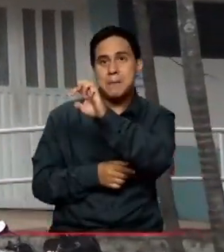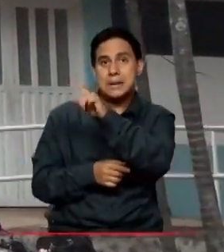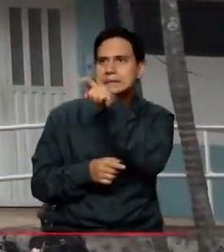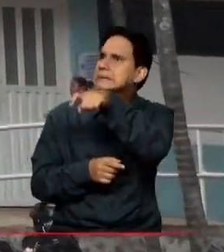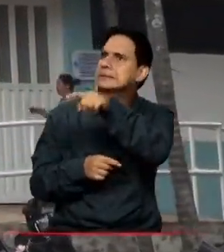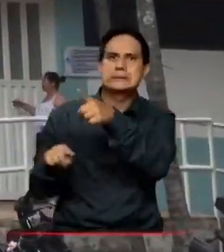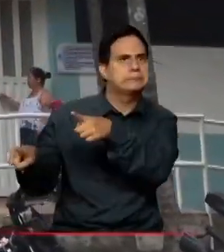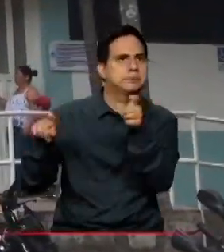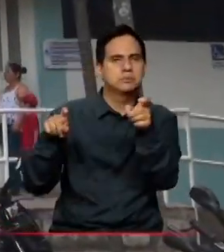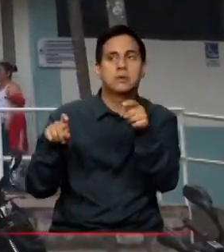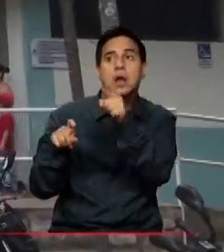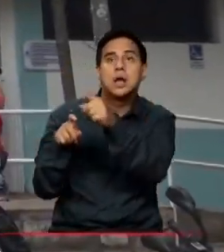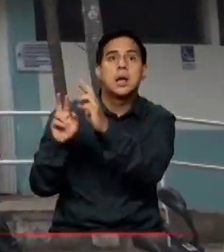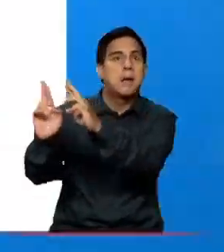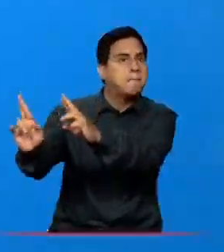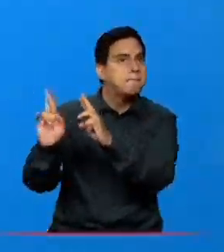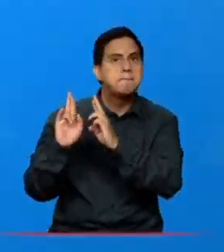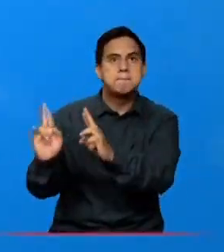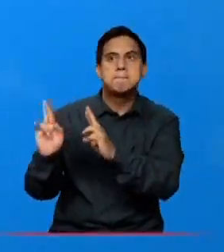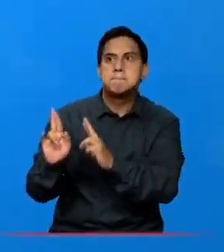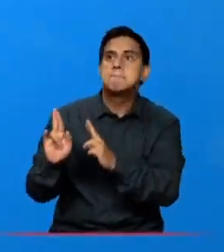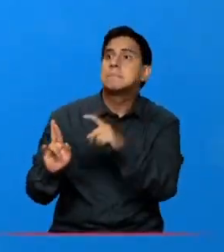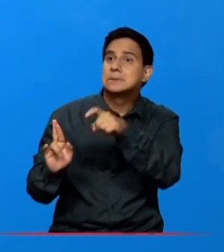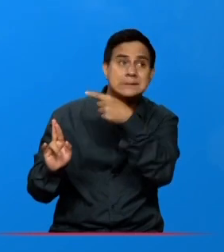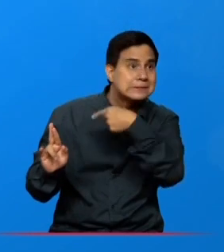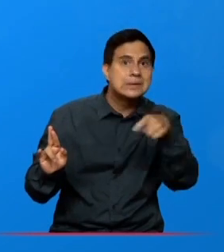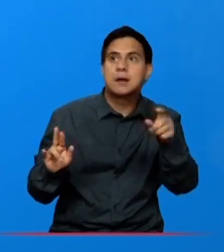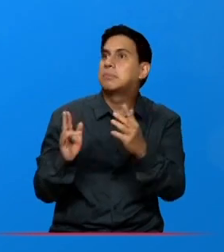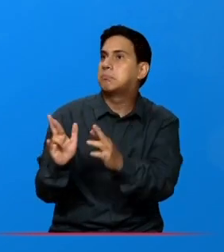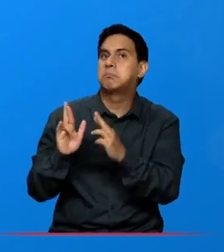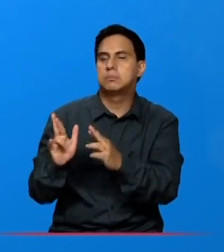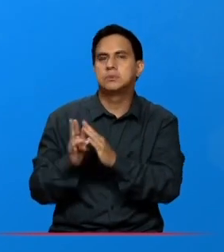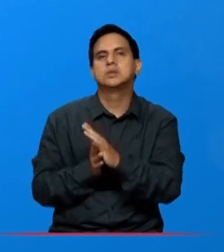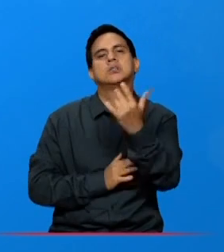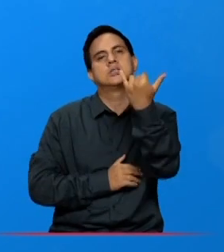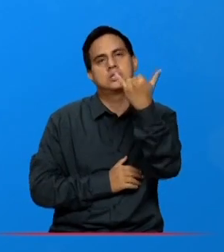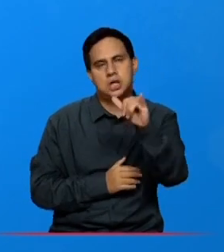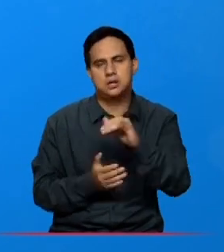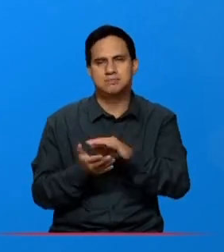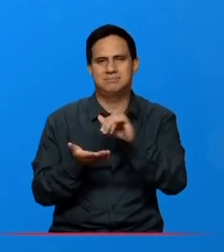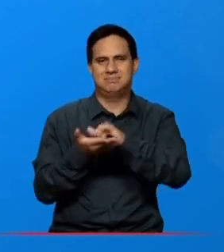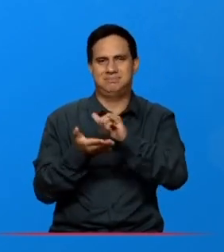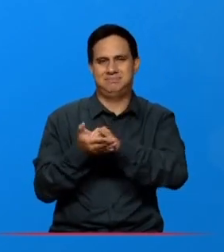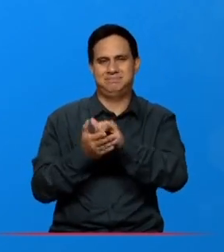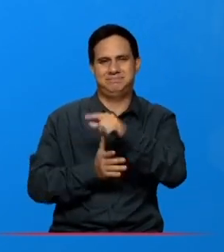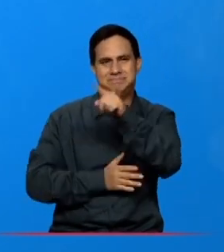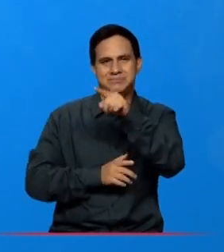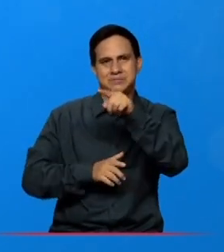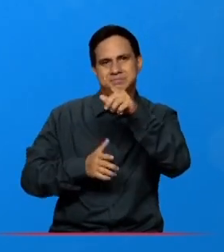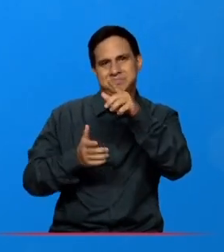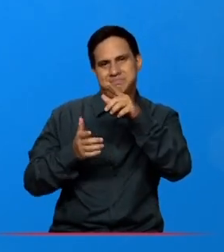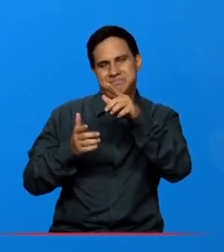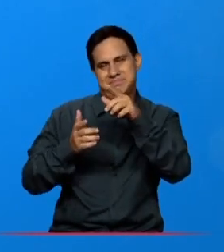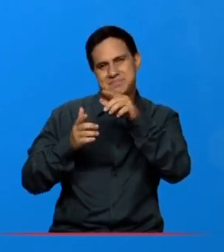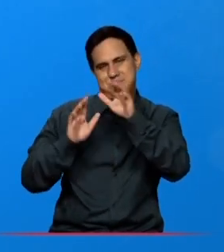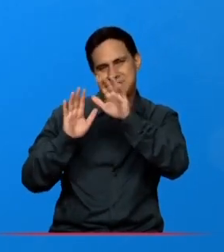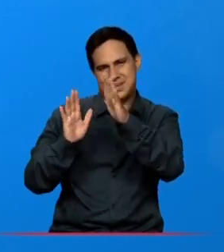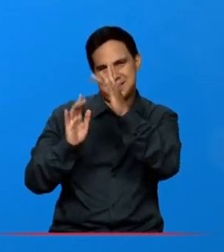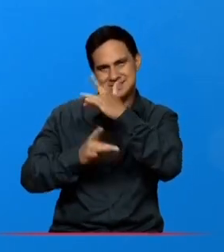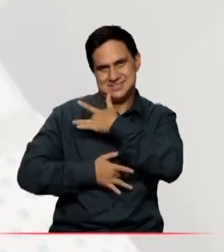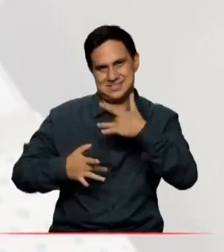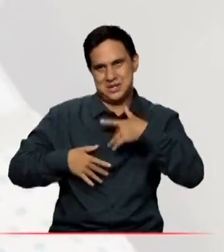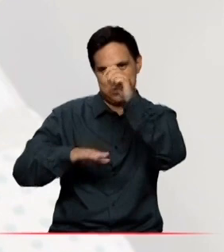asmed salud Nunca nos dio la remisión desde quejas a la superintendencia de salud hasta derechos de petición y toda suerte de trámites han